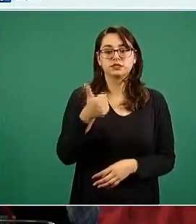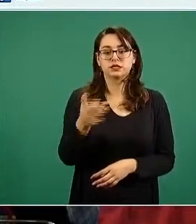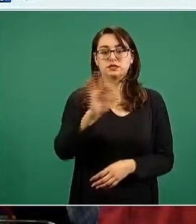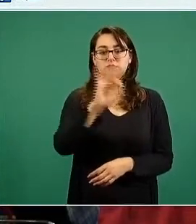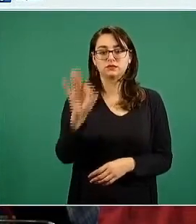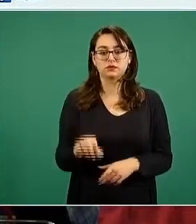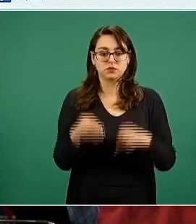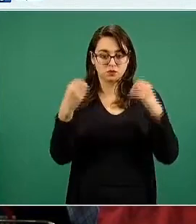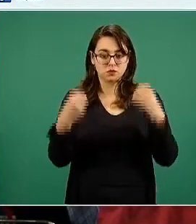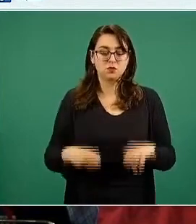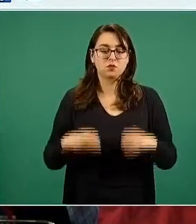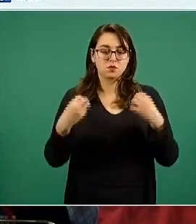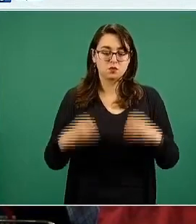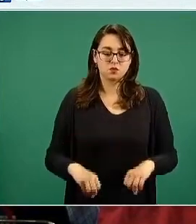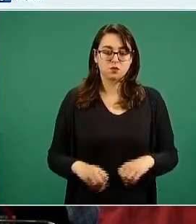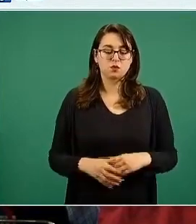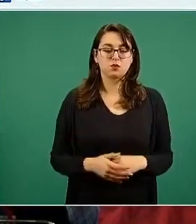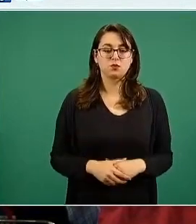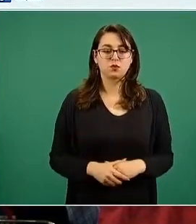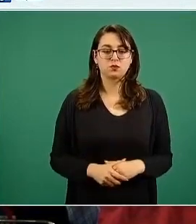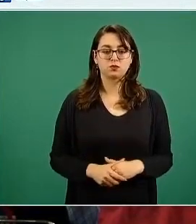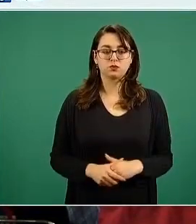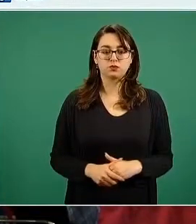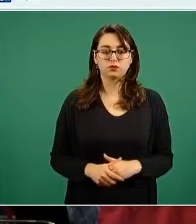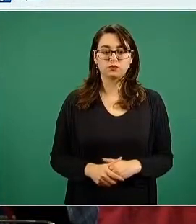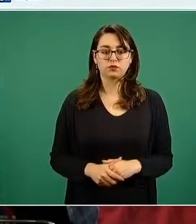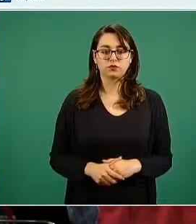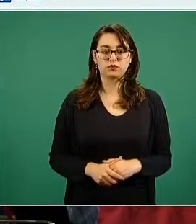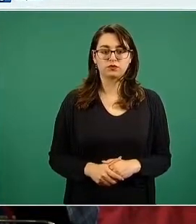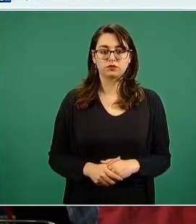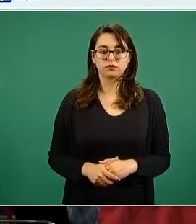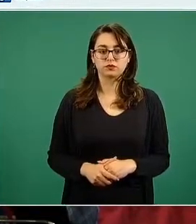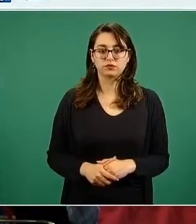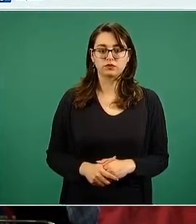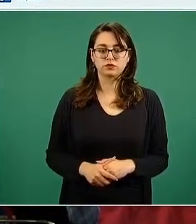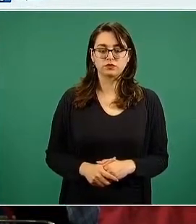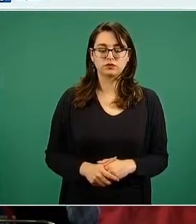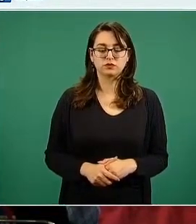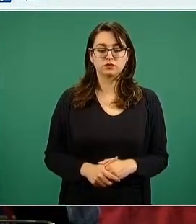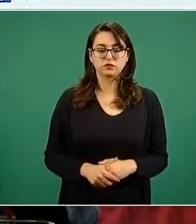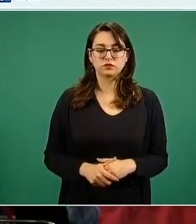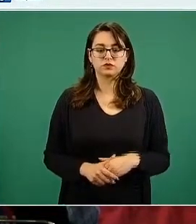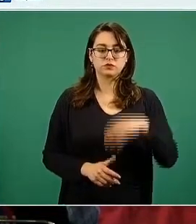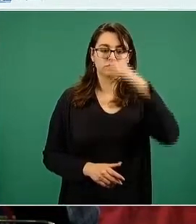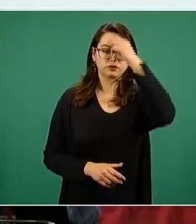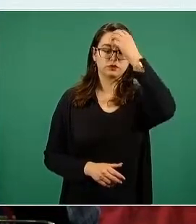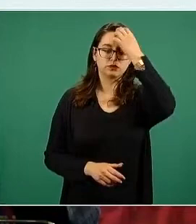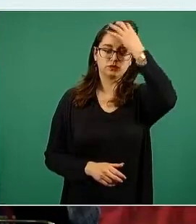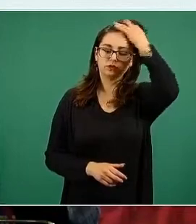para la atención de pacientes críticos con infección respiratoria aguda grave.